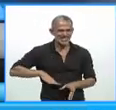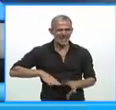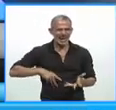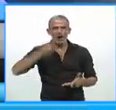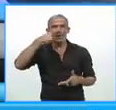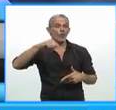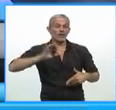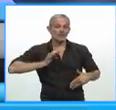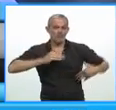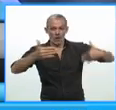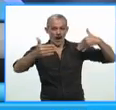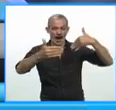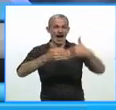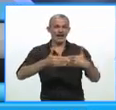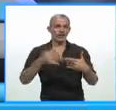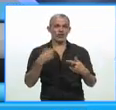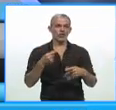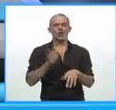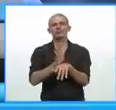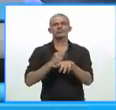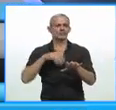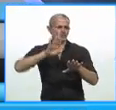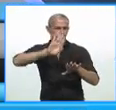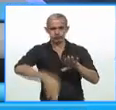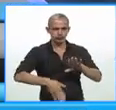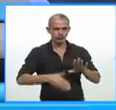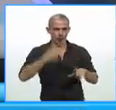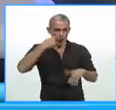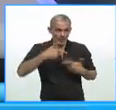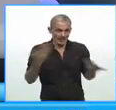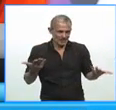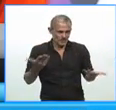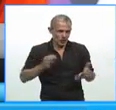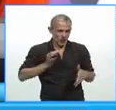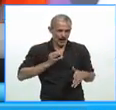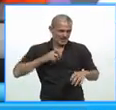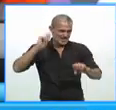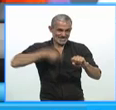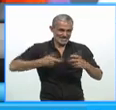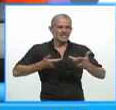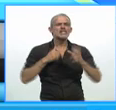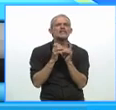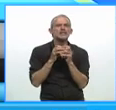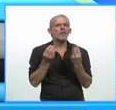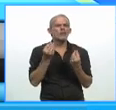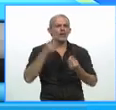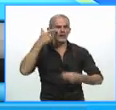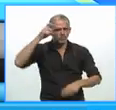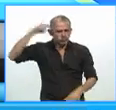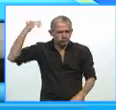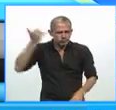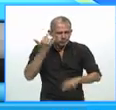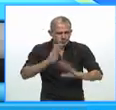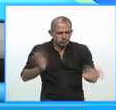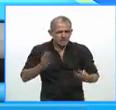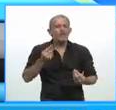último año y ahora es donde hay que apretar. Así que súper ilusionado. ¿Por qué te agarra ansiedad siendo tan experimentado? ¿Por ser